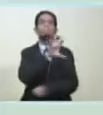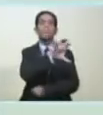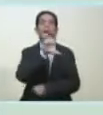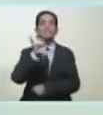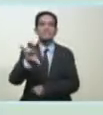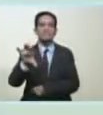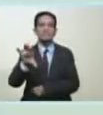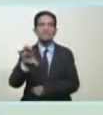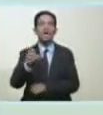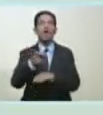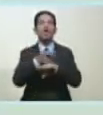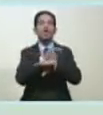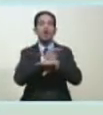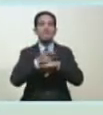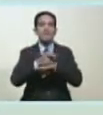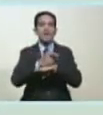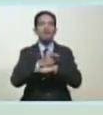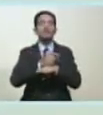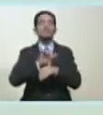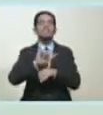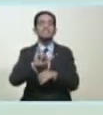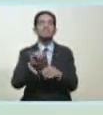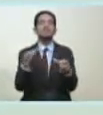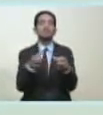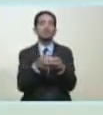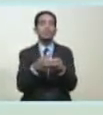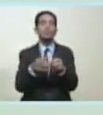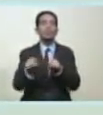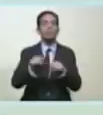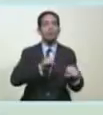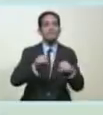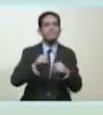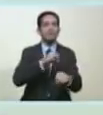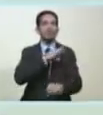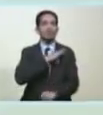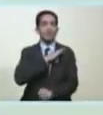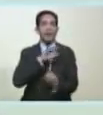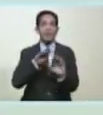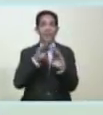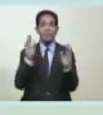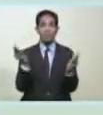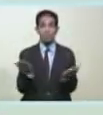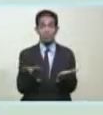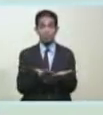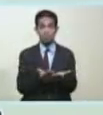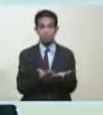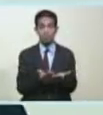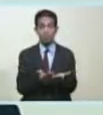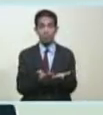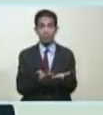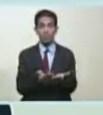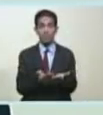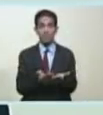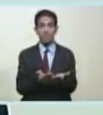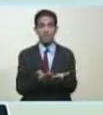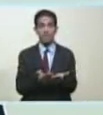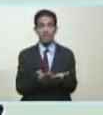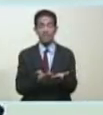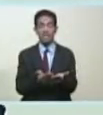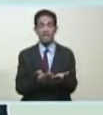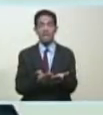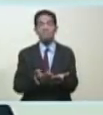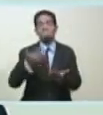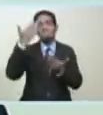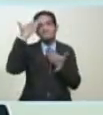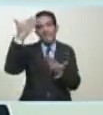gobiernos, movimientos sociales, políticos e intelectuales del mundo que inmediatamente salieron a felicitar al pueblo